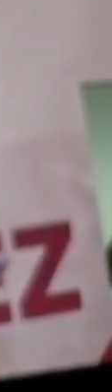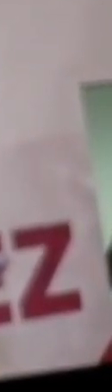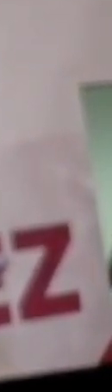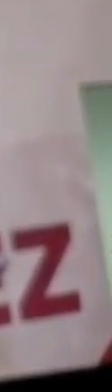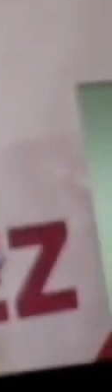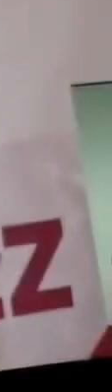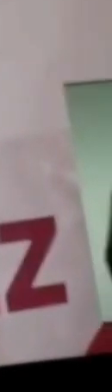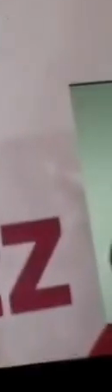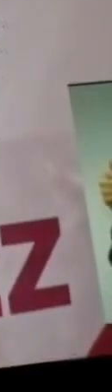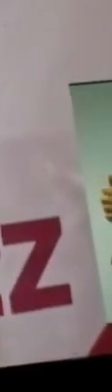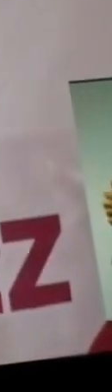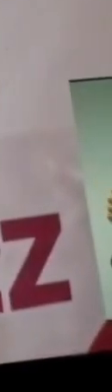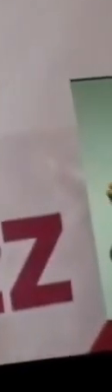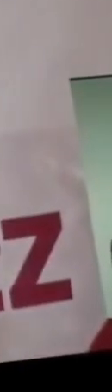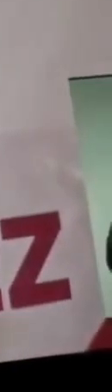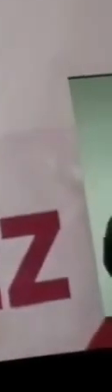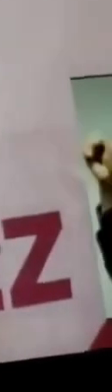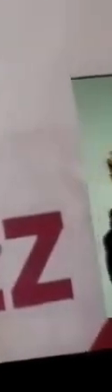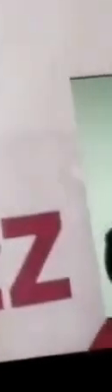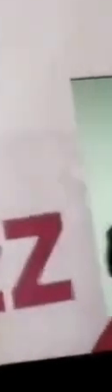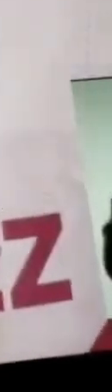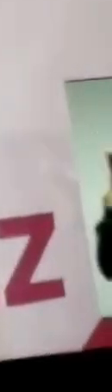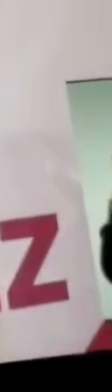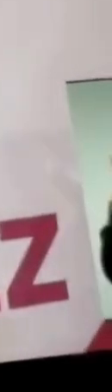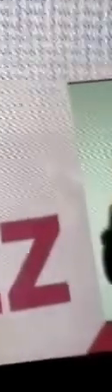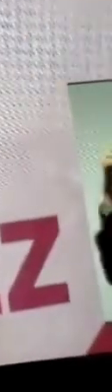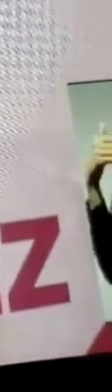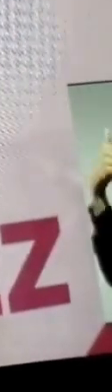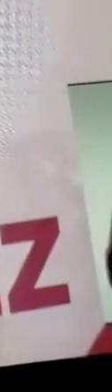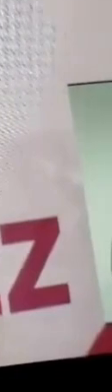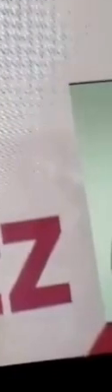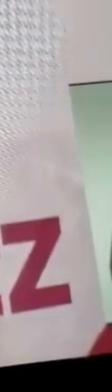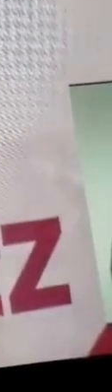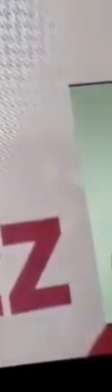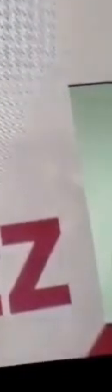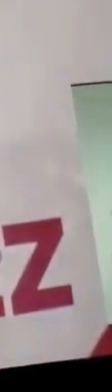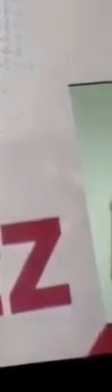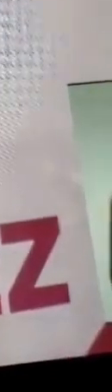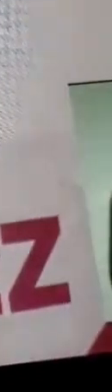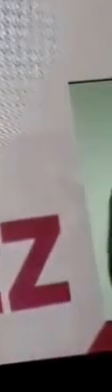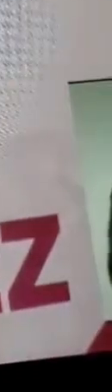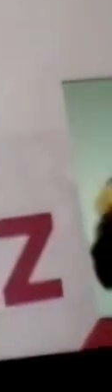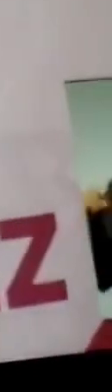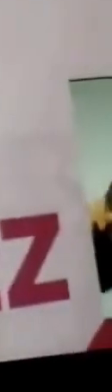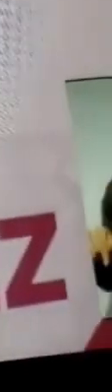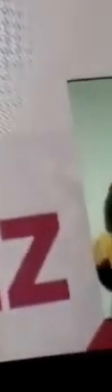mil metros cuadrados con superficie de recarpeteo.